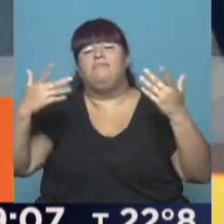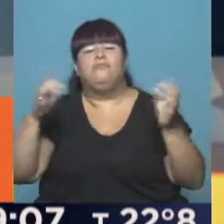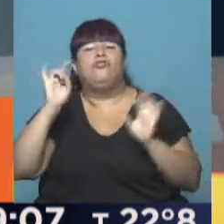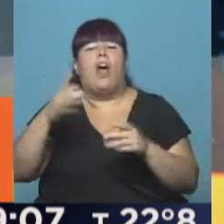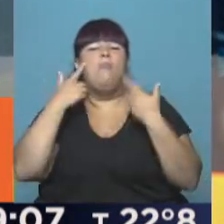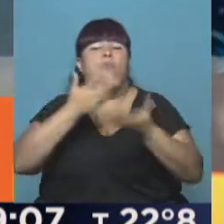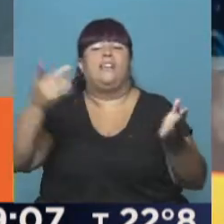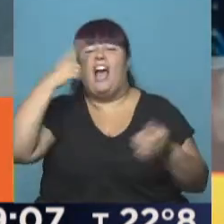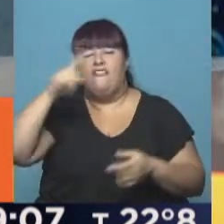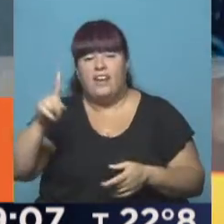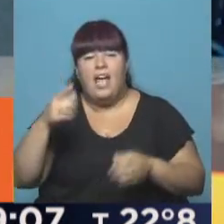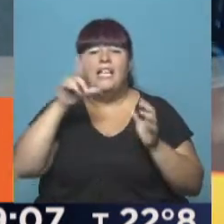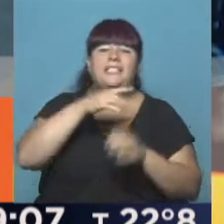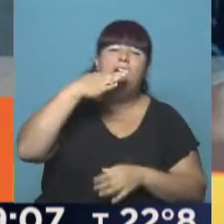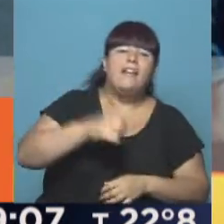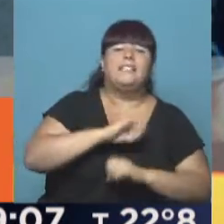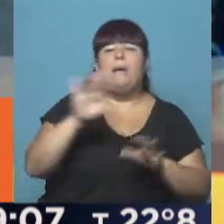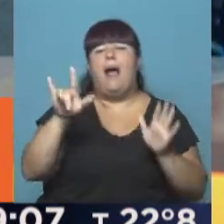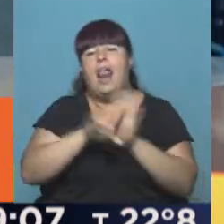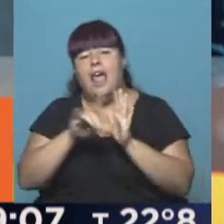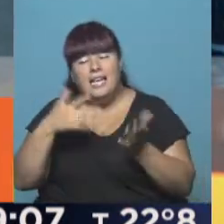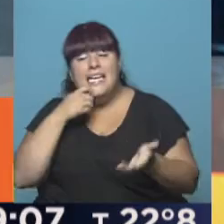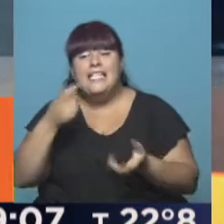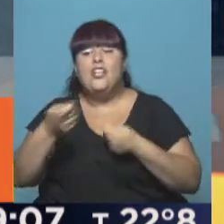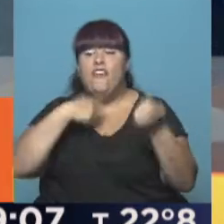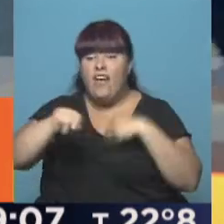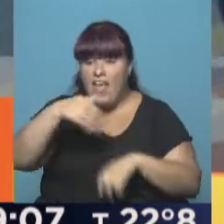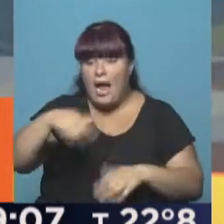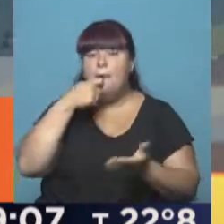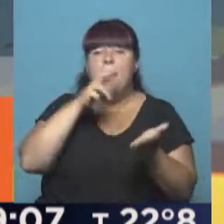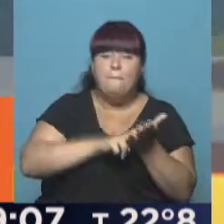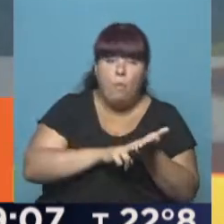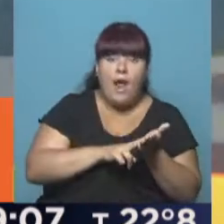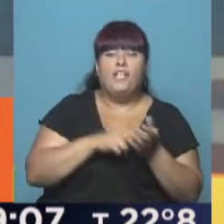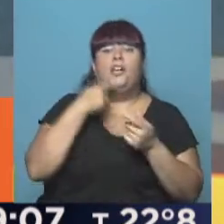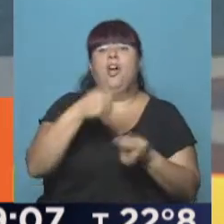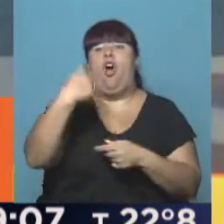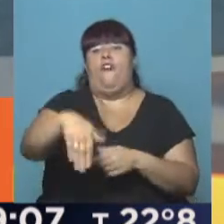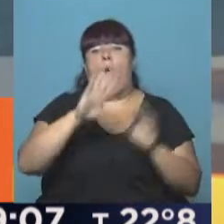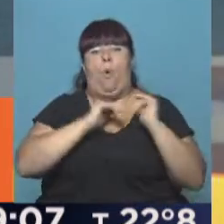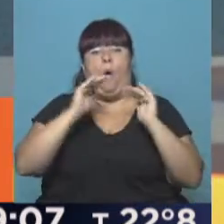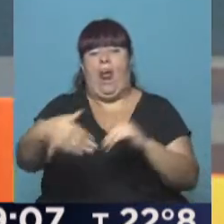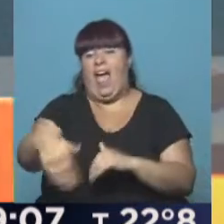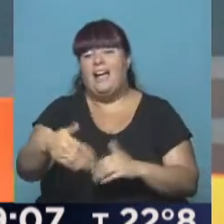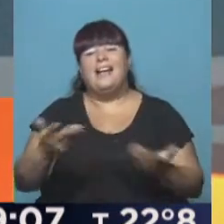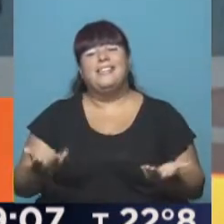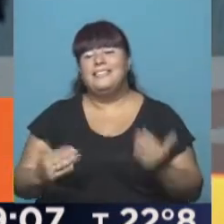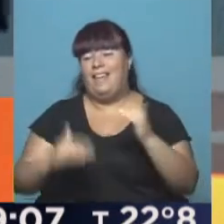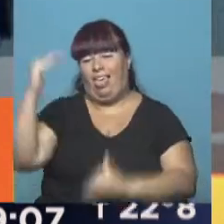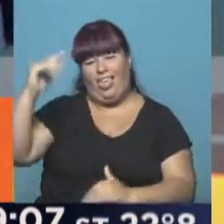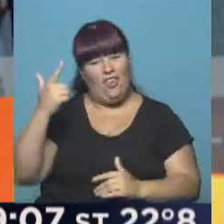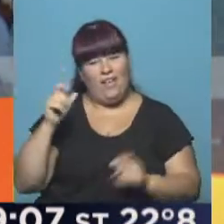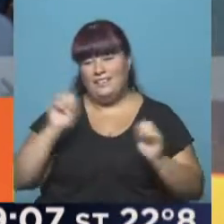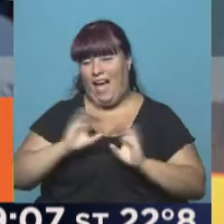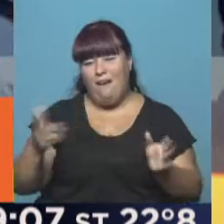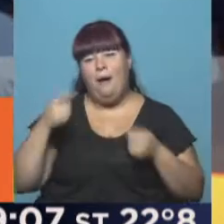solamente en el final de si es legal o ilegal por supuesto que si hay un comerciante que paga los impuestos y se ponen a vender lo mismo adelante obviamente que no es